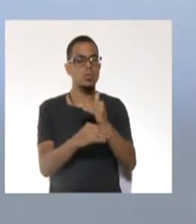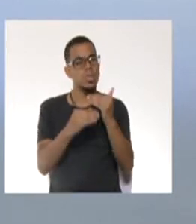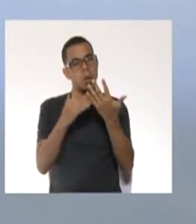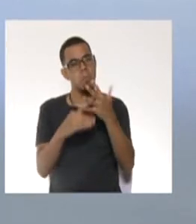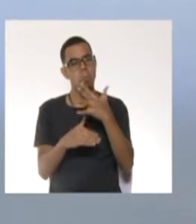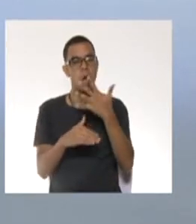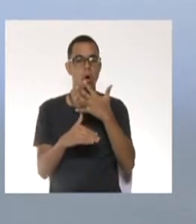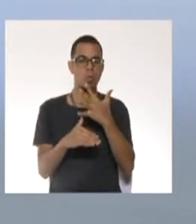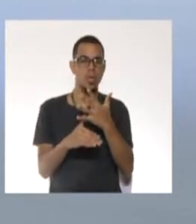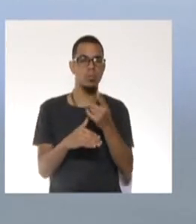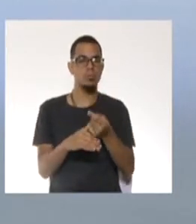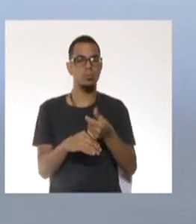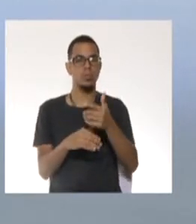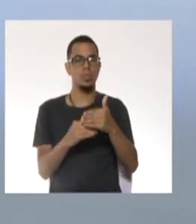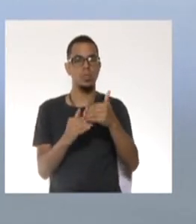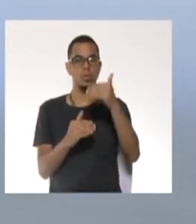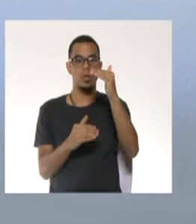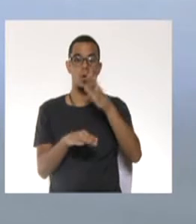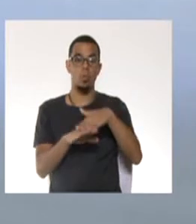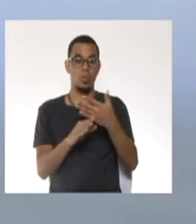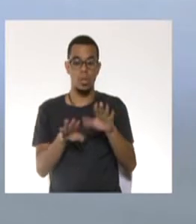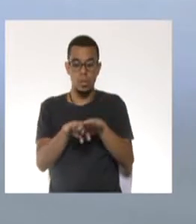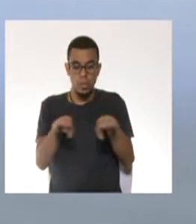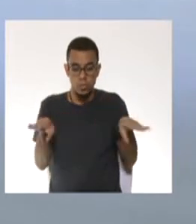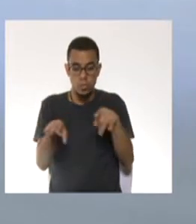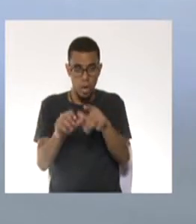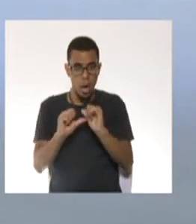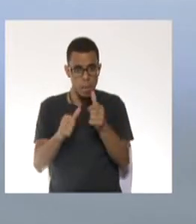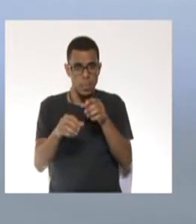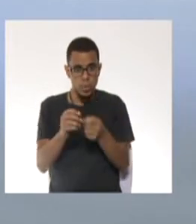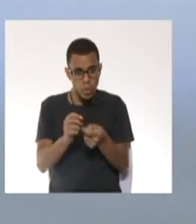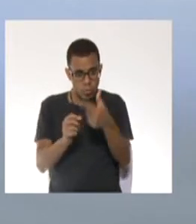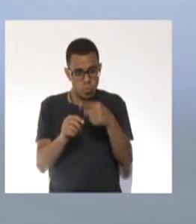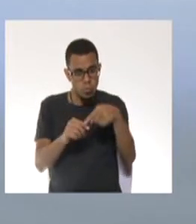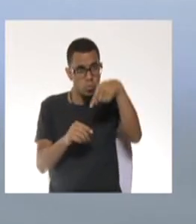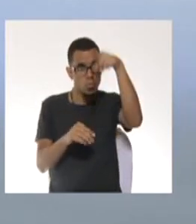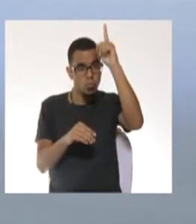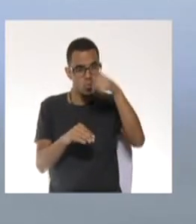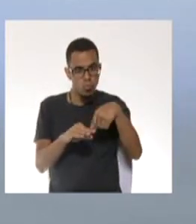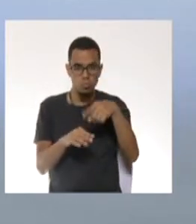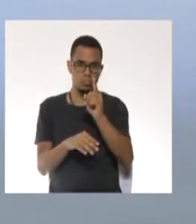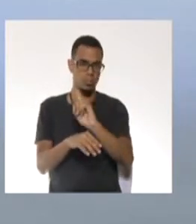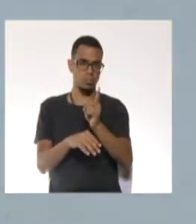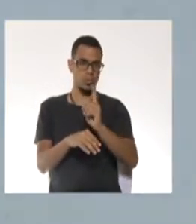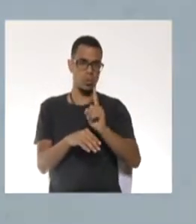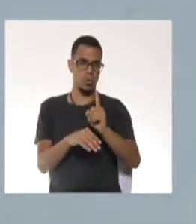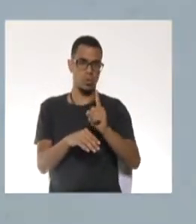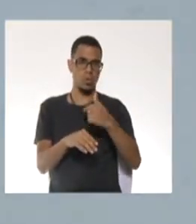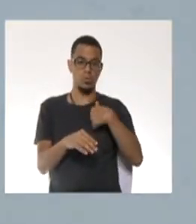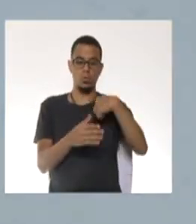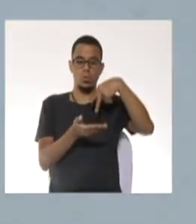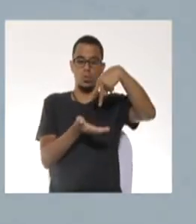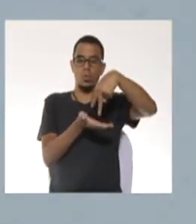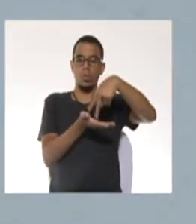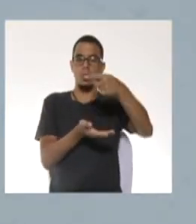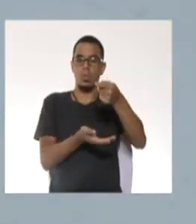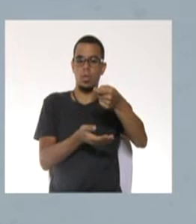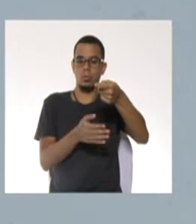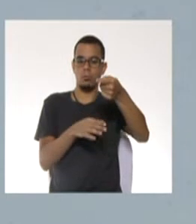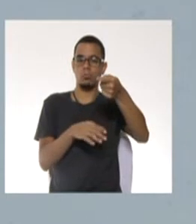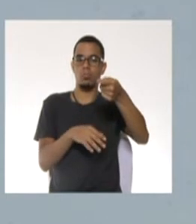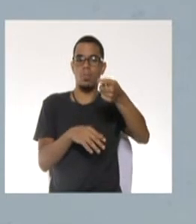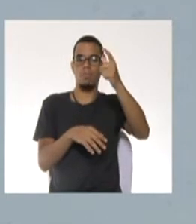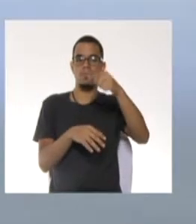desde la superficie del suelo. Comenzó acá, al hacerla con la velocidad que impulsó la fuerza para tomar